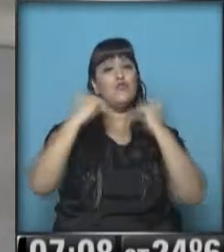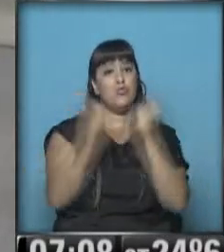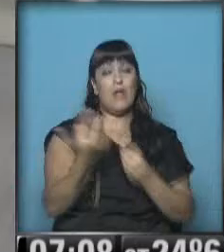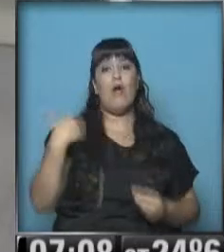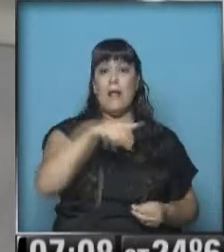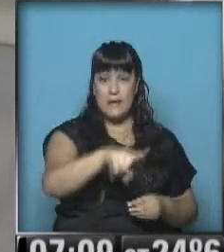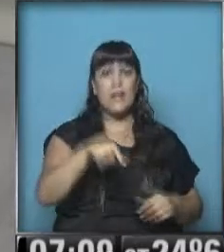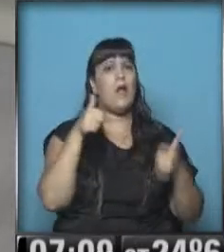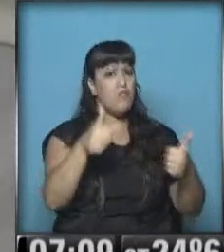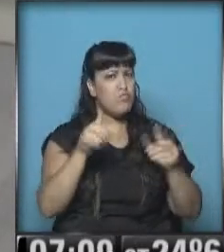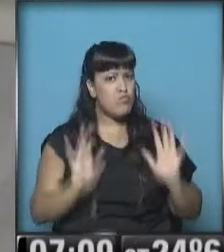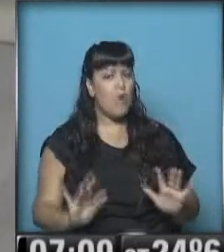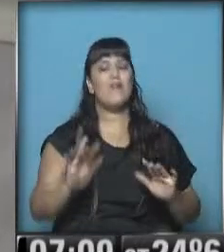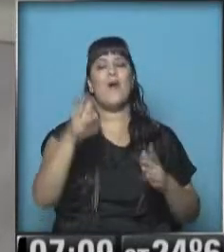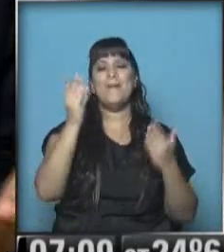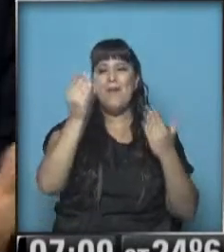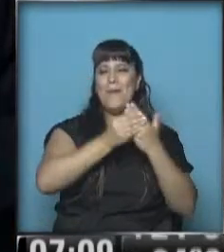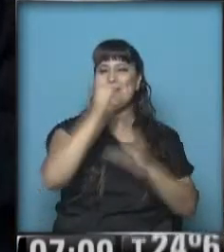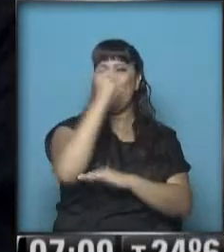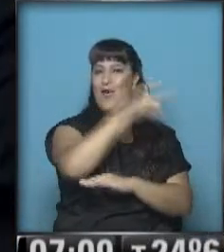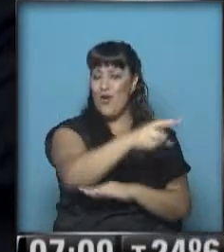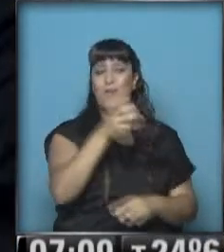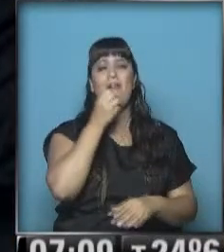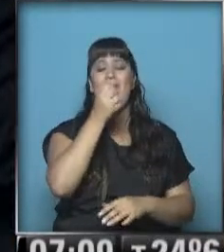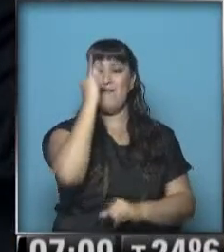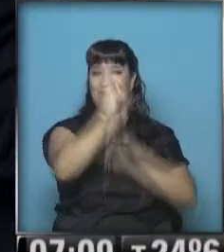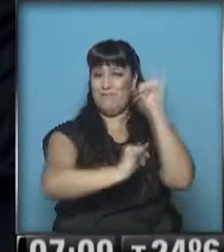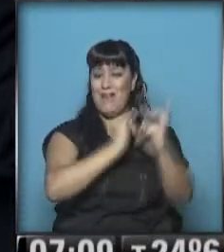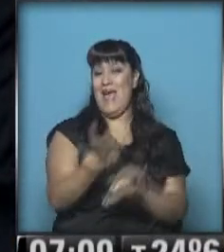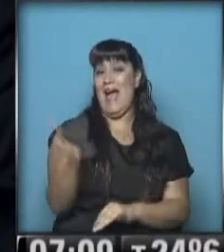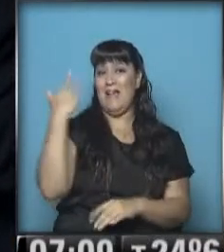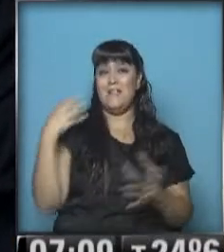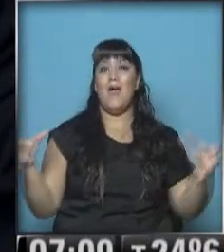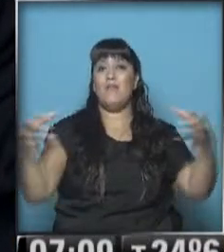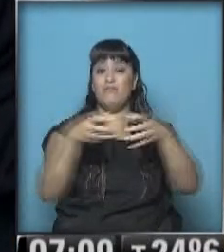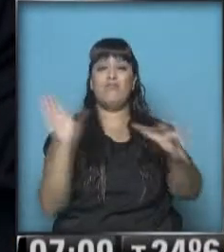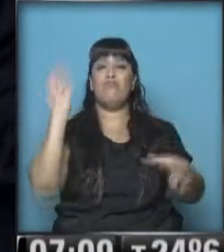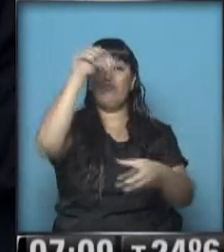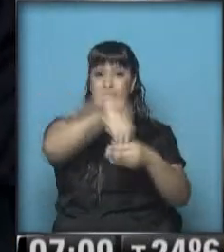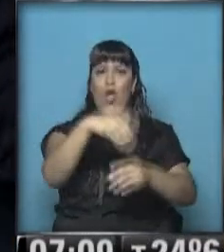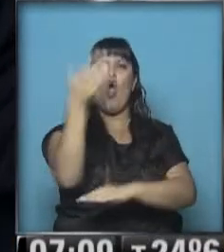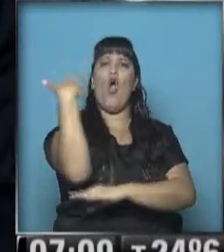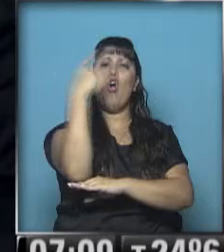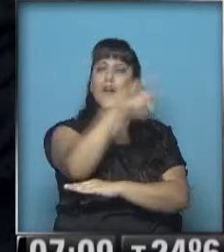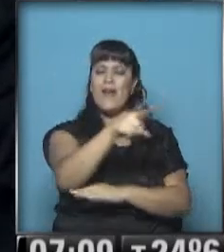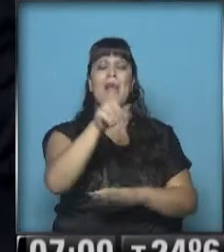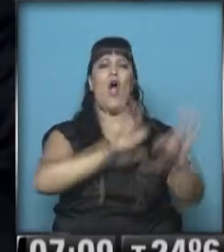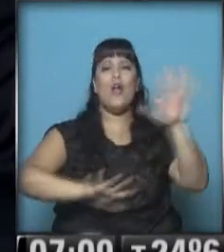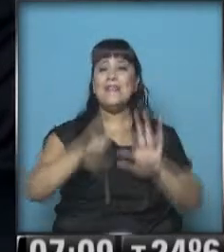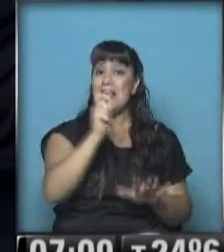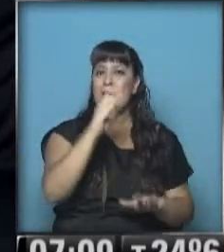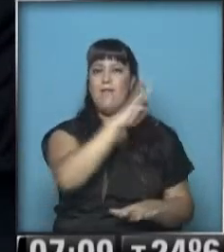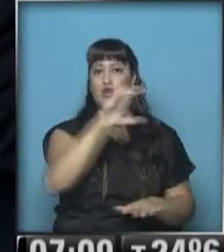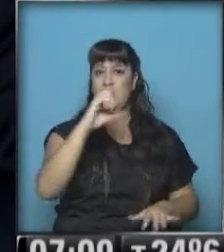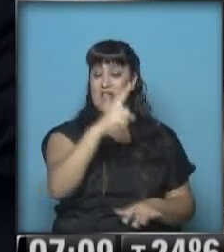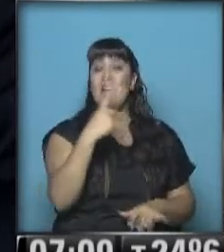Nos referimos a las declaraciones del ministro de Economía, Axel Kicillof, quien ayer participó en unas jornadas que organizaba el Banco Central y dijo, por ejemplo,